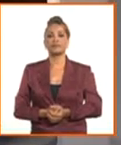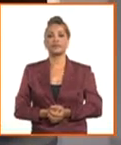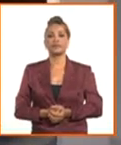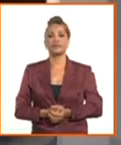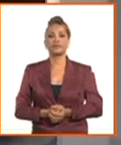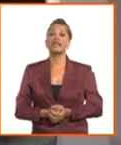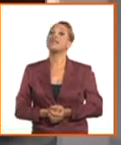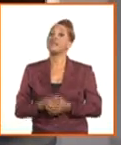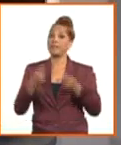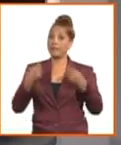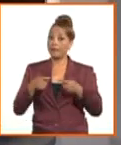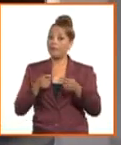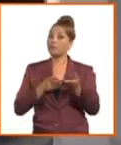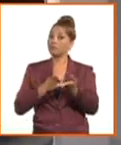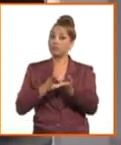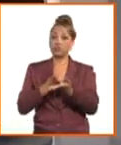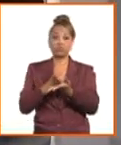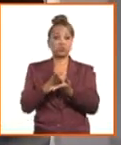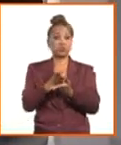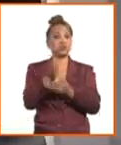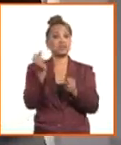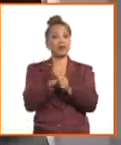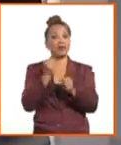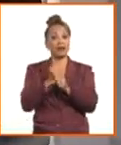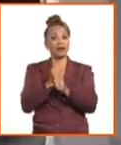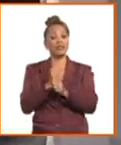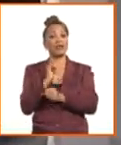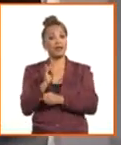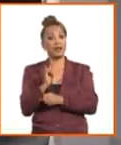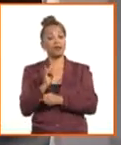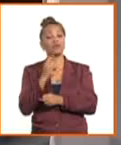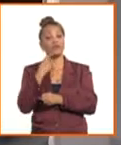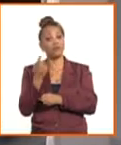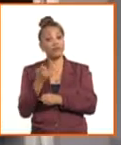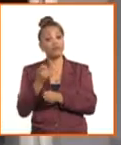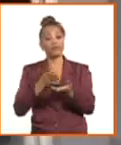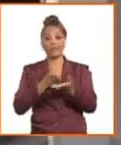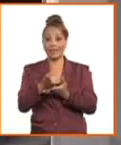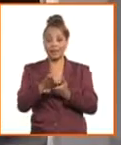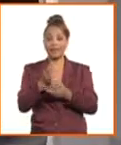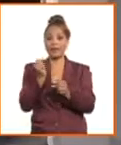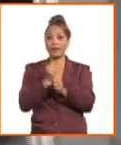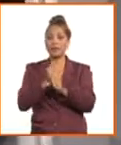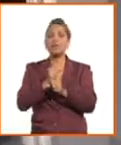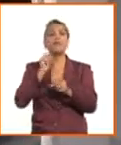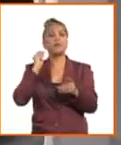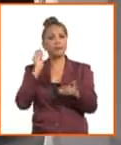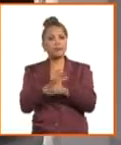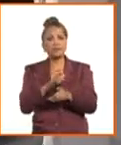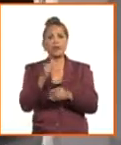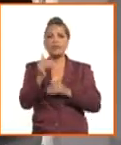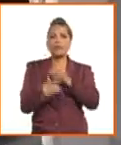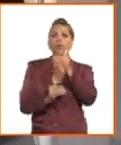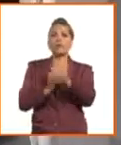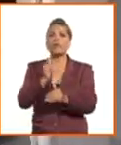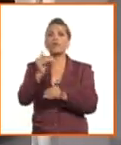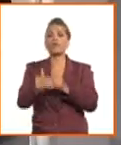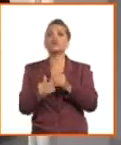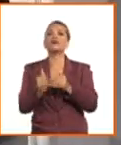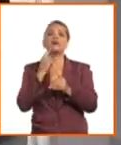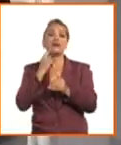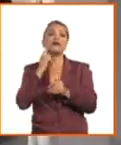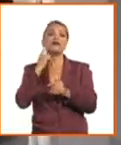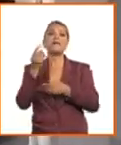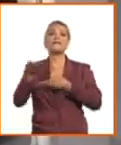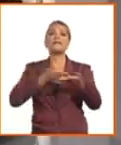que recorrer esa trayectoria, pero una pieza indispensable para iniciar o para avanzar en esa trayectoria es el mercado